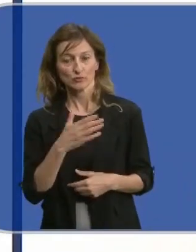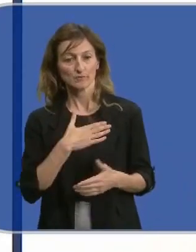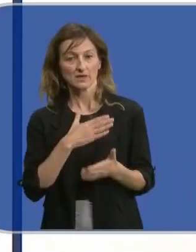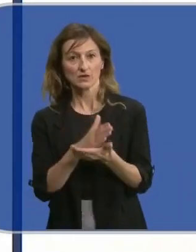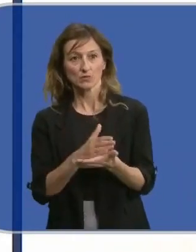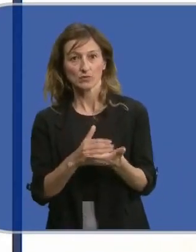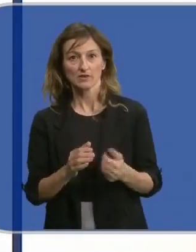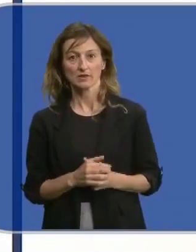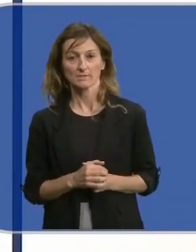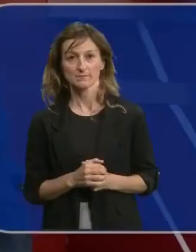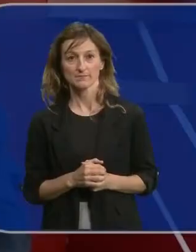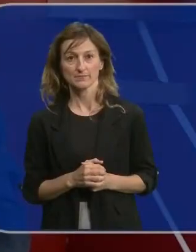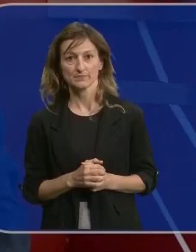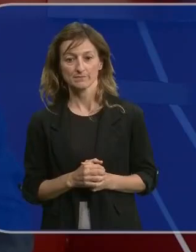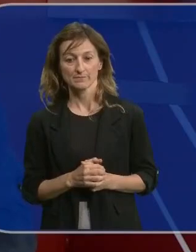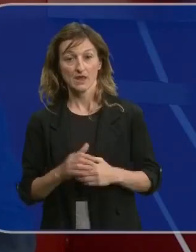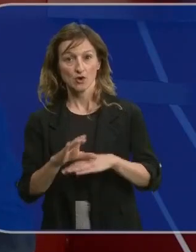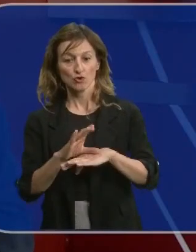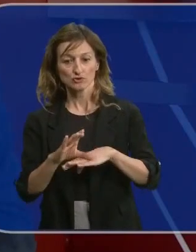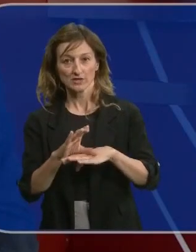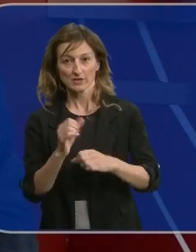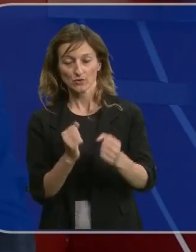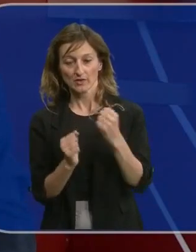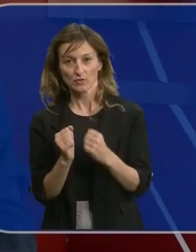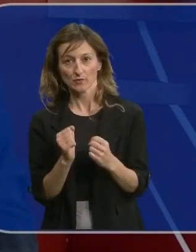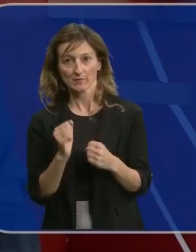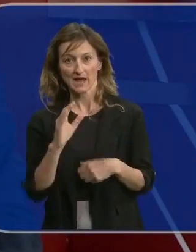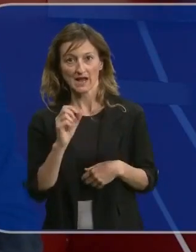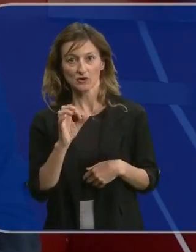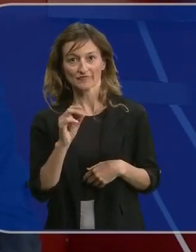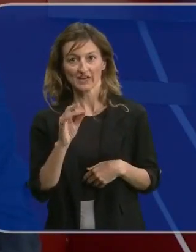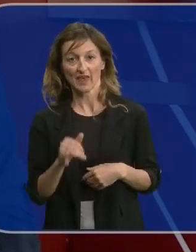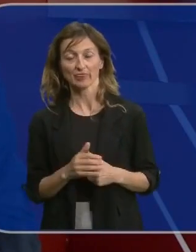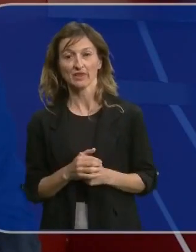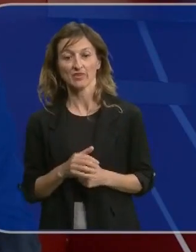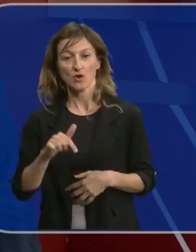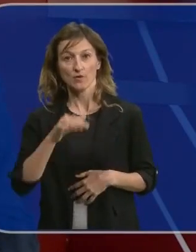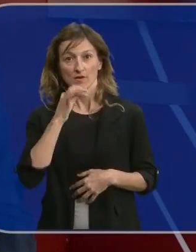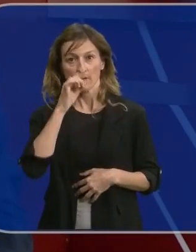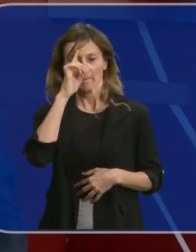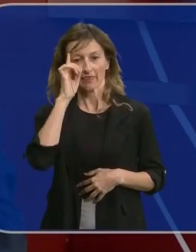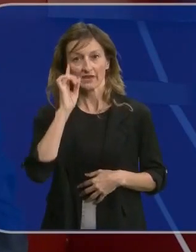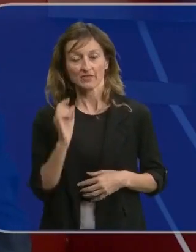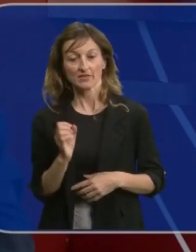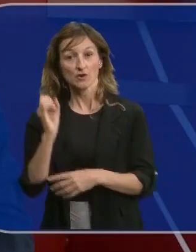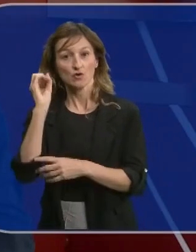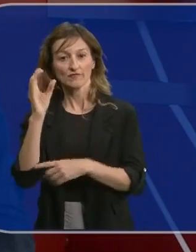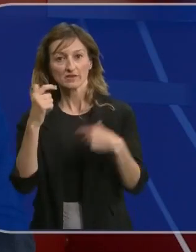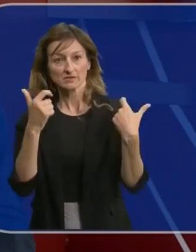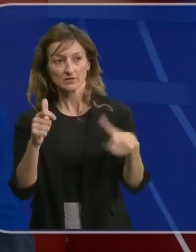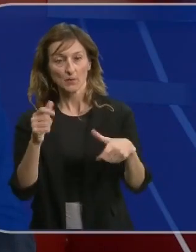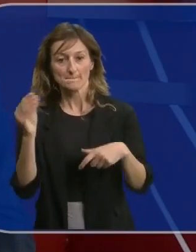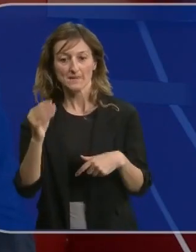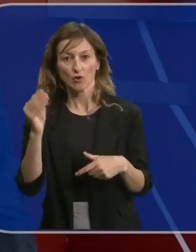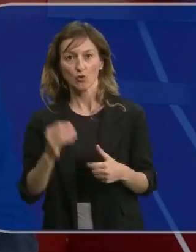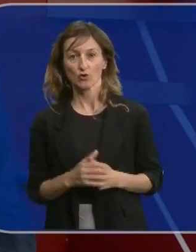nuestra comunidad el consejero de economía y Hacienda Carlos Fernández carriedo asiste esta tarde en Madrid a la conferencia sectorial de